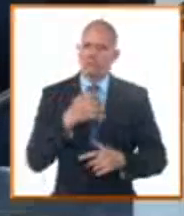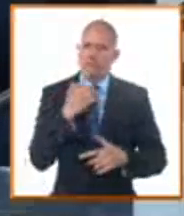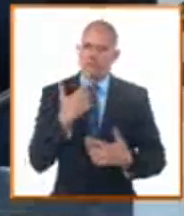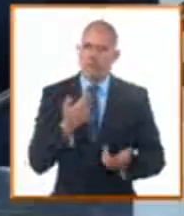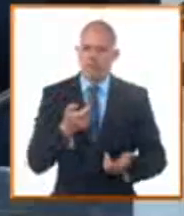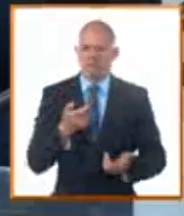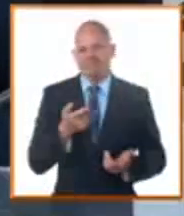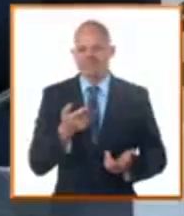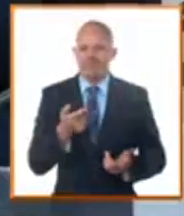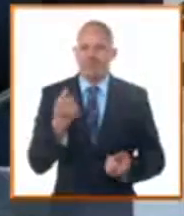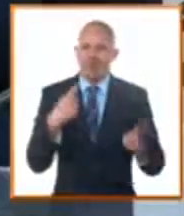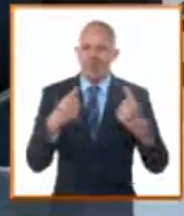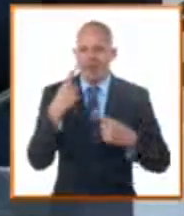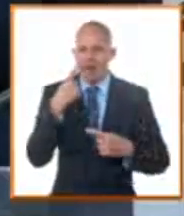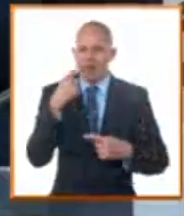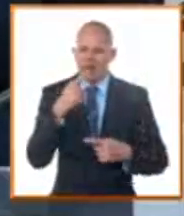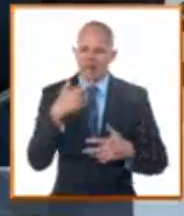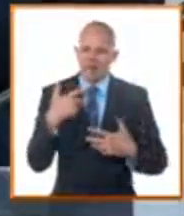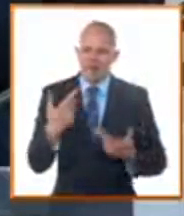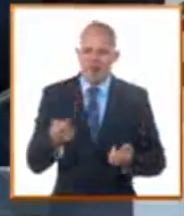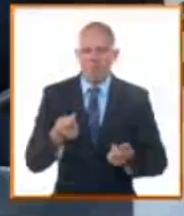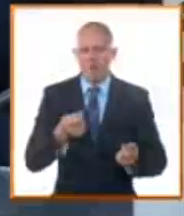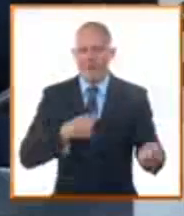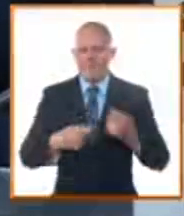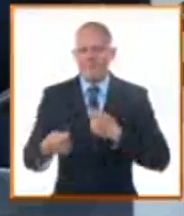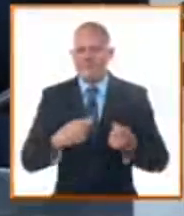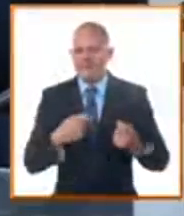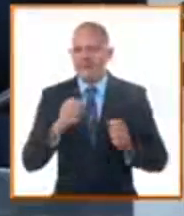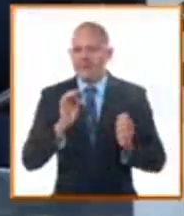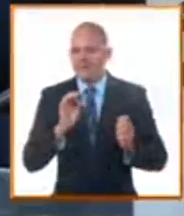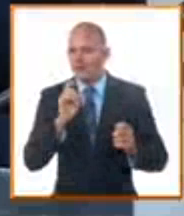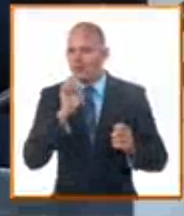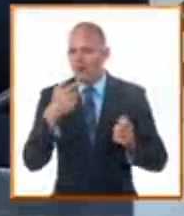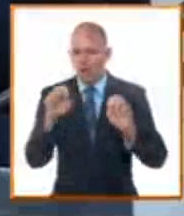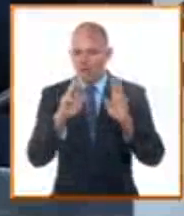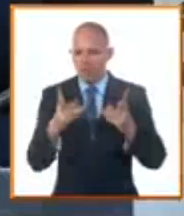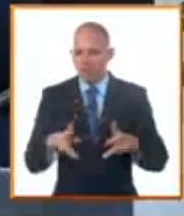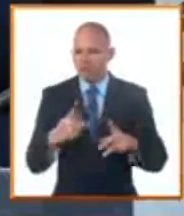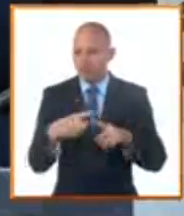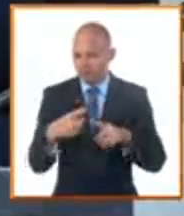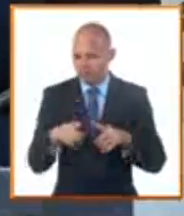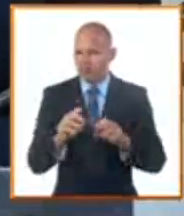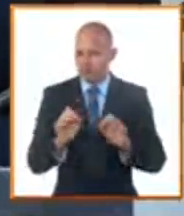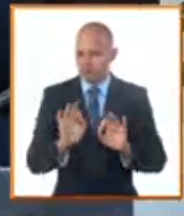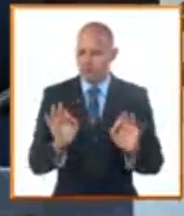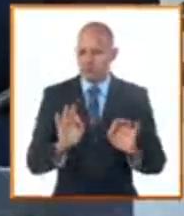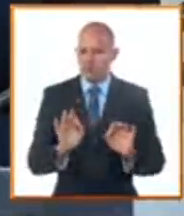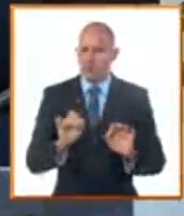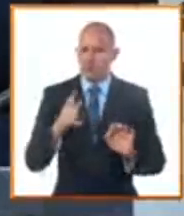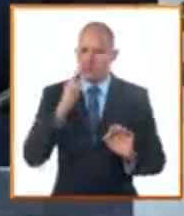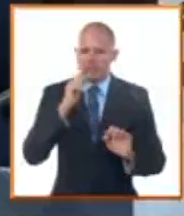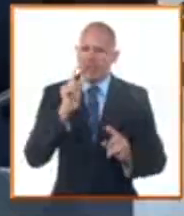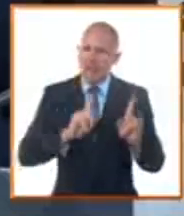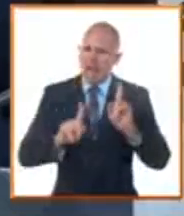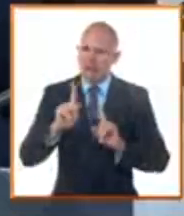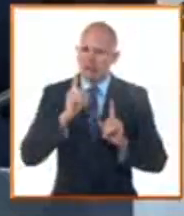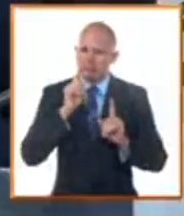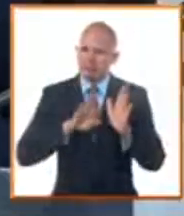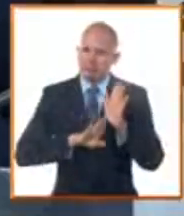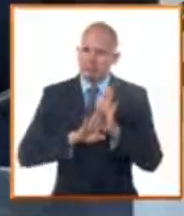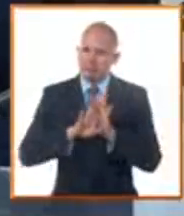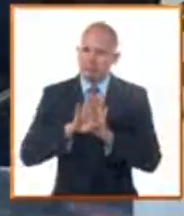muchas limitaciones en el uso del comercio electrónico para la comercialización de bienes. Y quizás se ha avanzado un poco